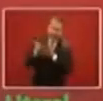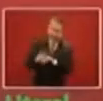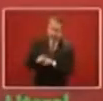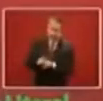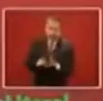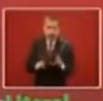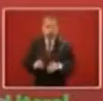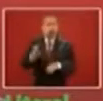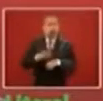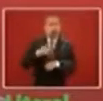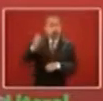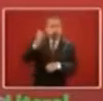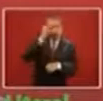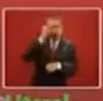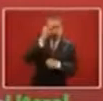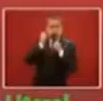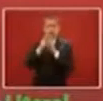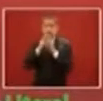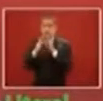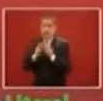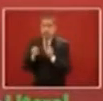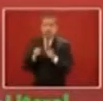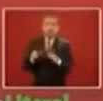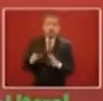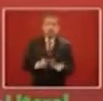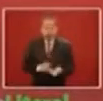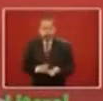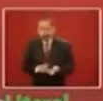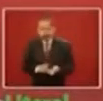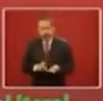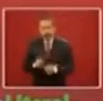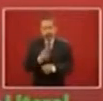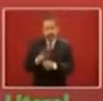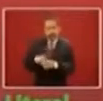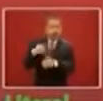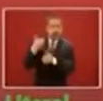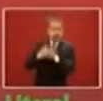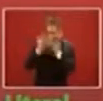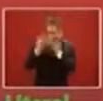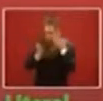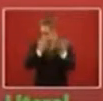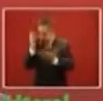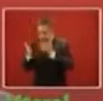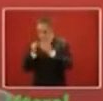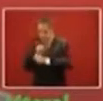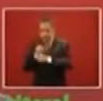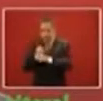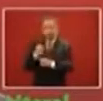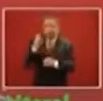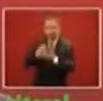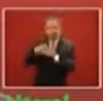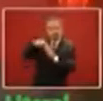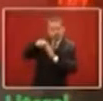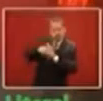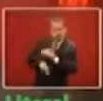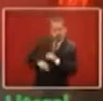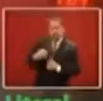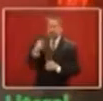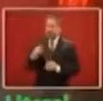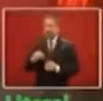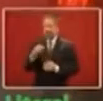ayer y la pifia de hoy, y la de ayer estuvo horrible, yo creo que cayó bajo López-Gatell